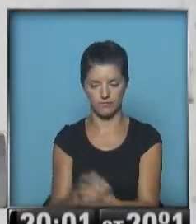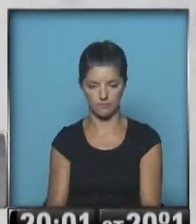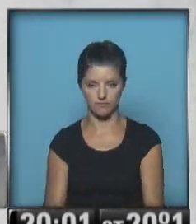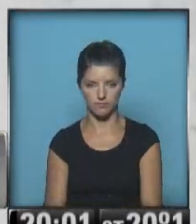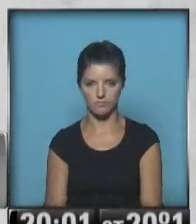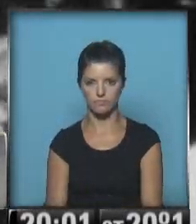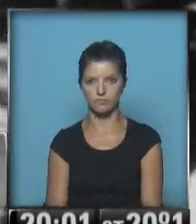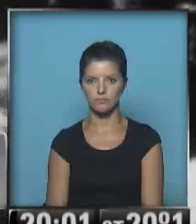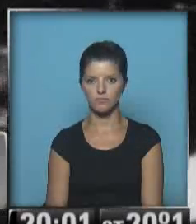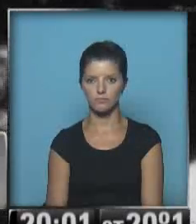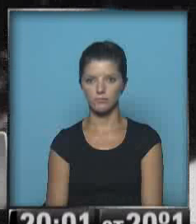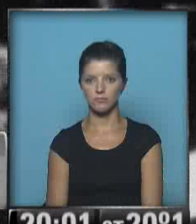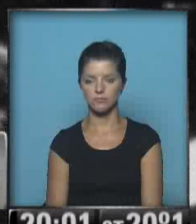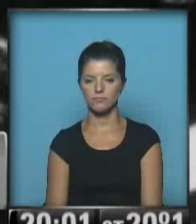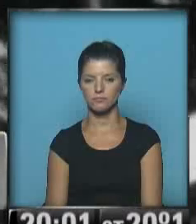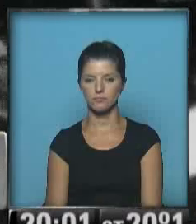muerte